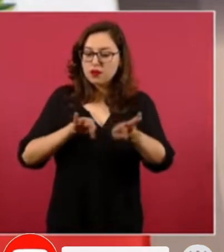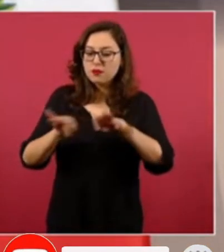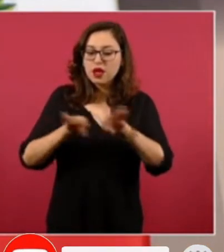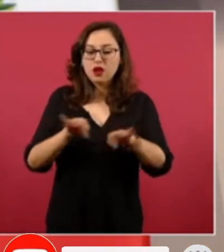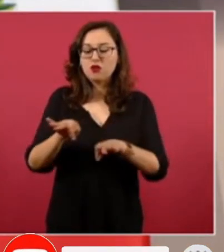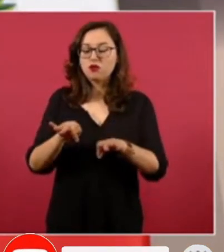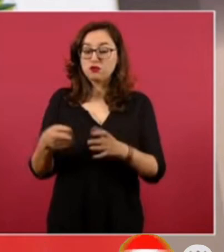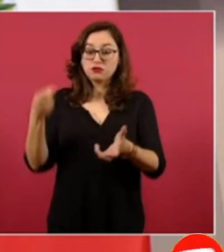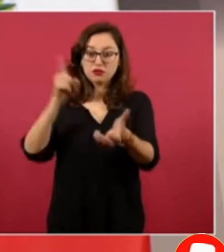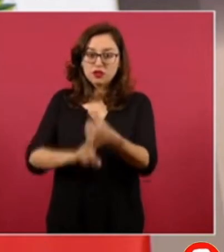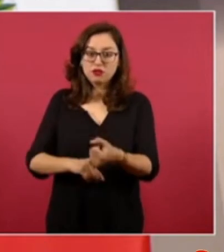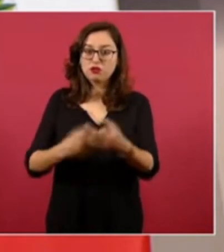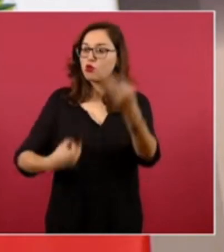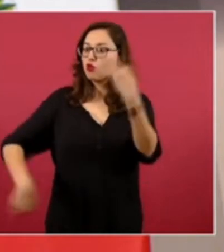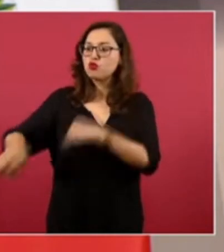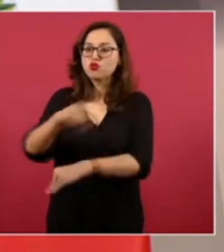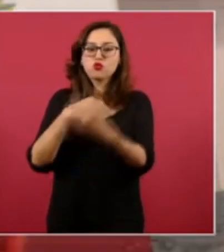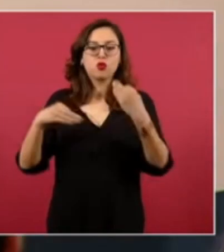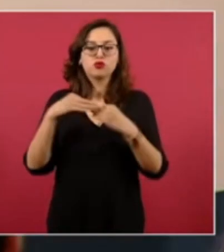fundamental la honestidad.